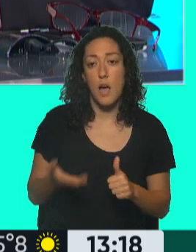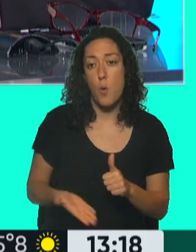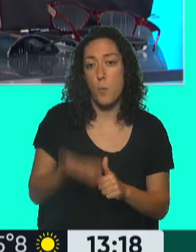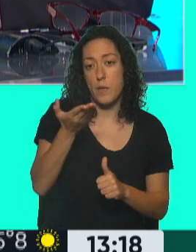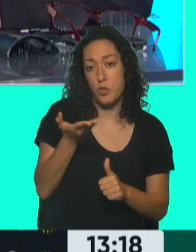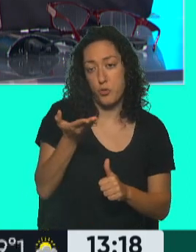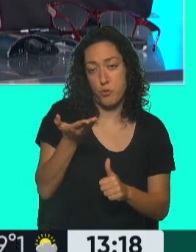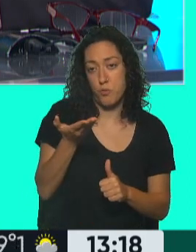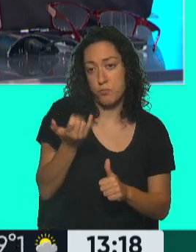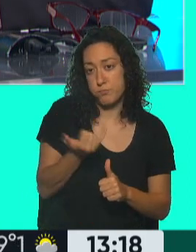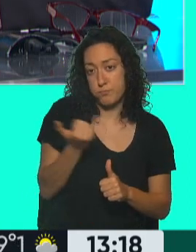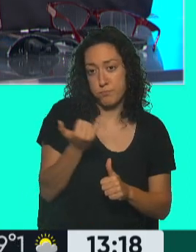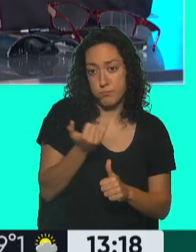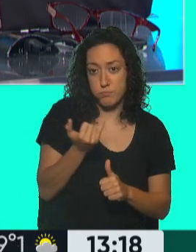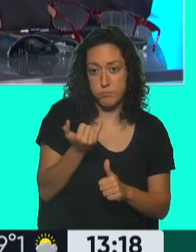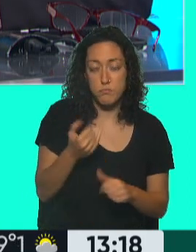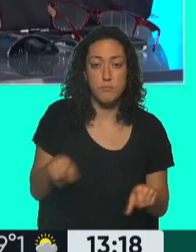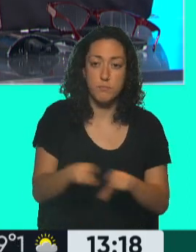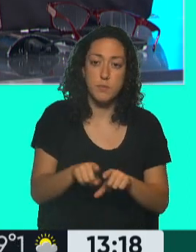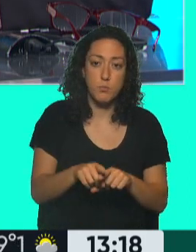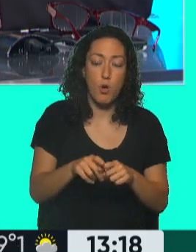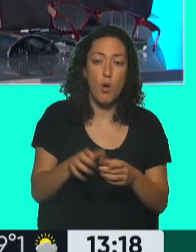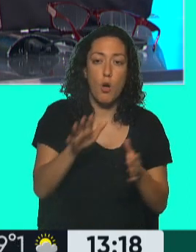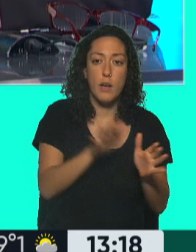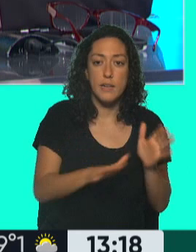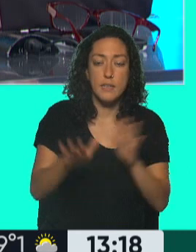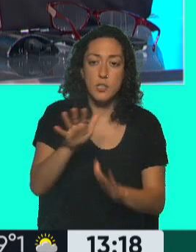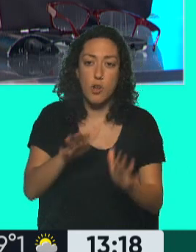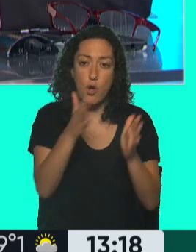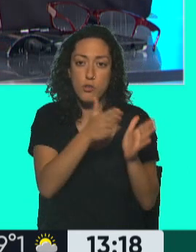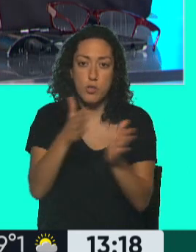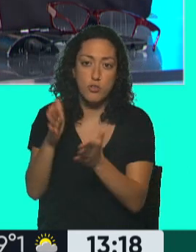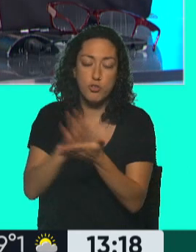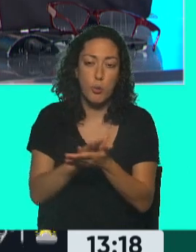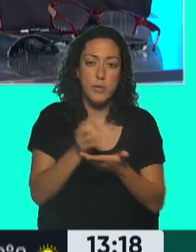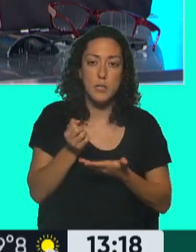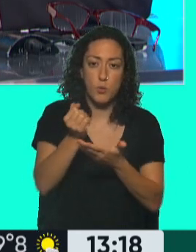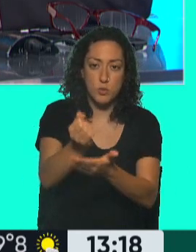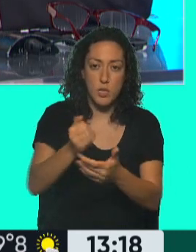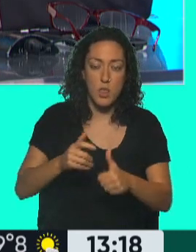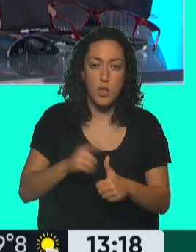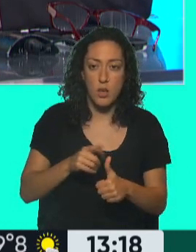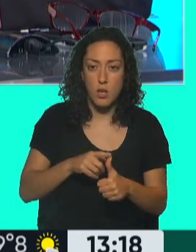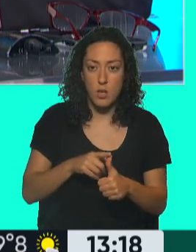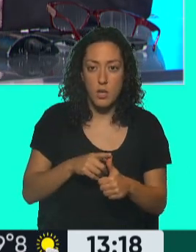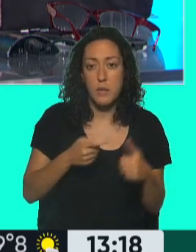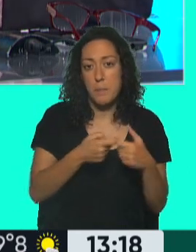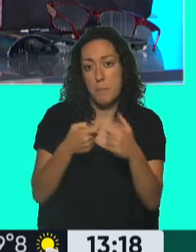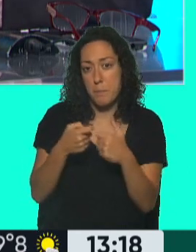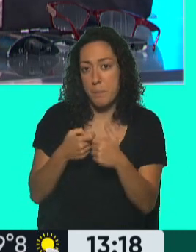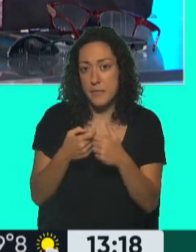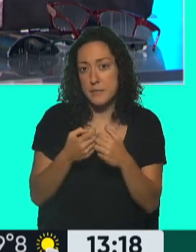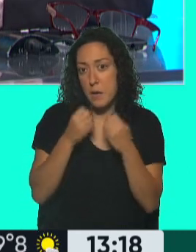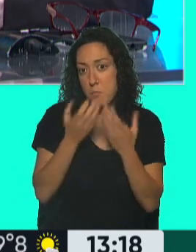de toda la reestructuración con la quita de subsidio Sí eso ya en principio benefició a las empresas que